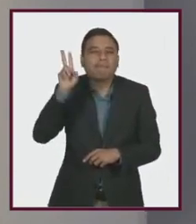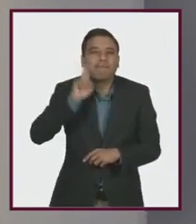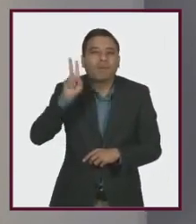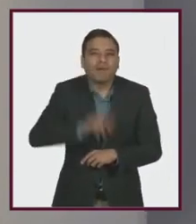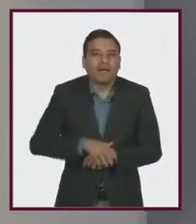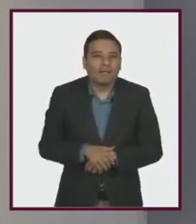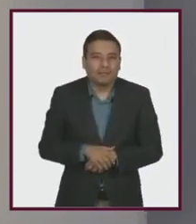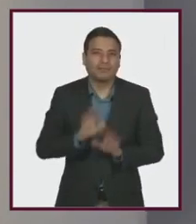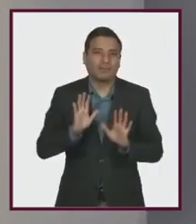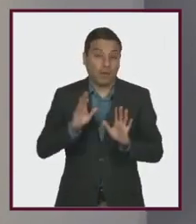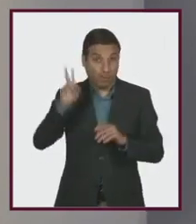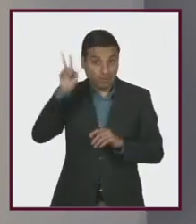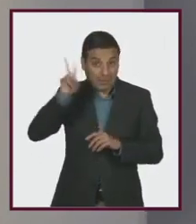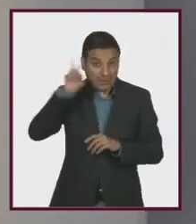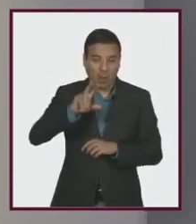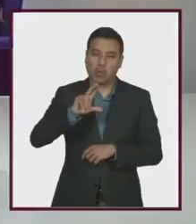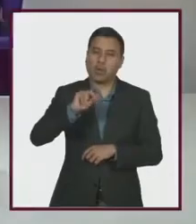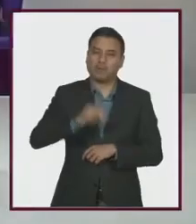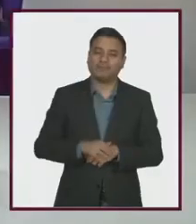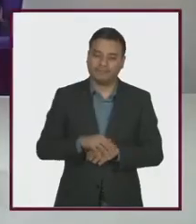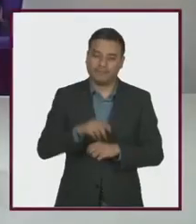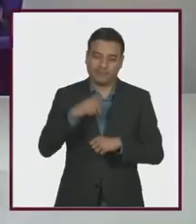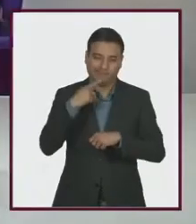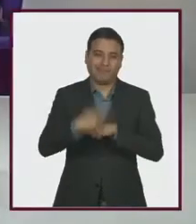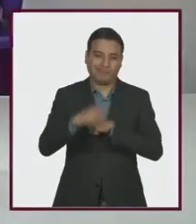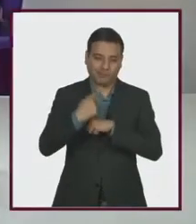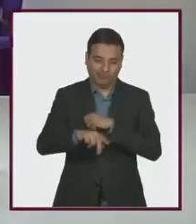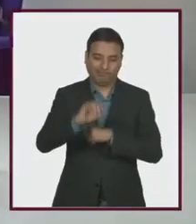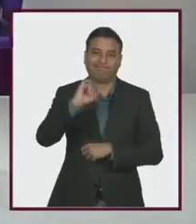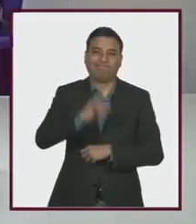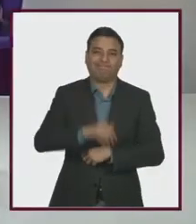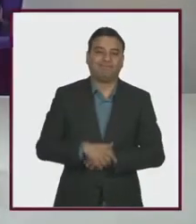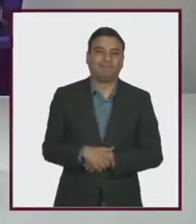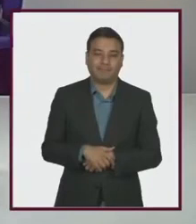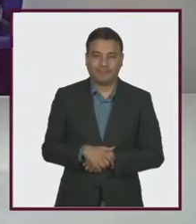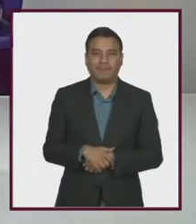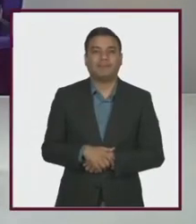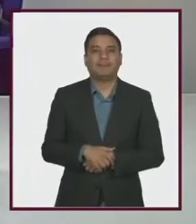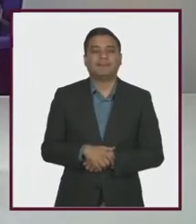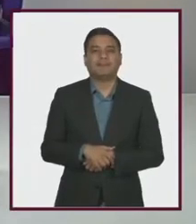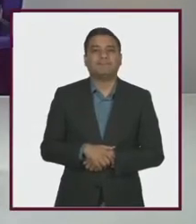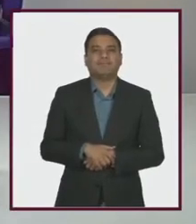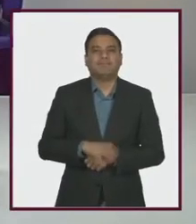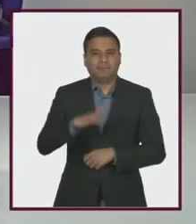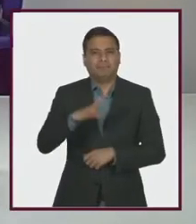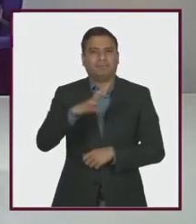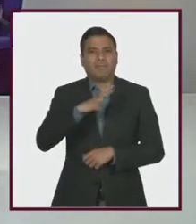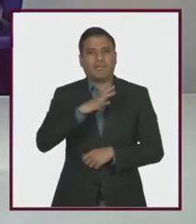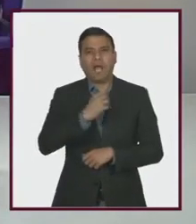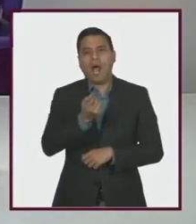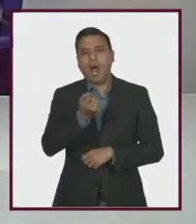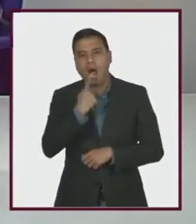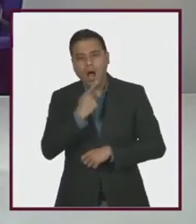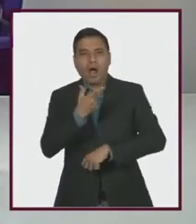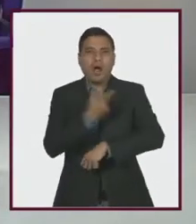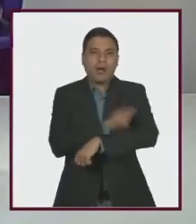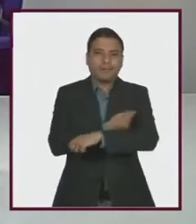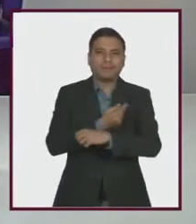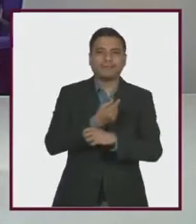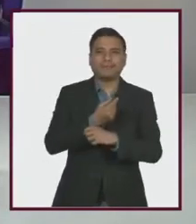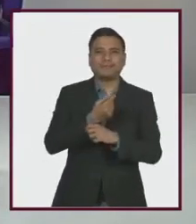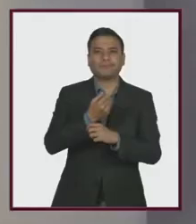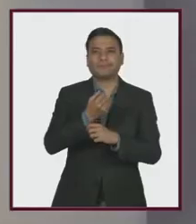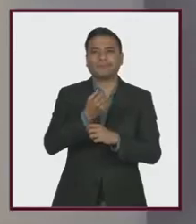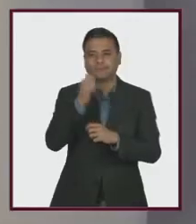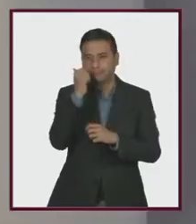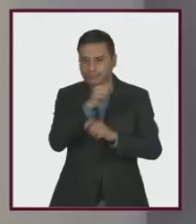de la vulnerabilidad de las personas. Vaya, bueno, tenemos también el tipo de consumos, doctora. Sí, esto es importante porque vamos